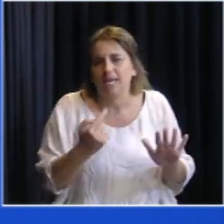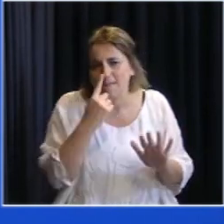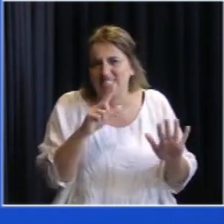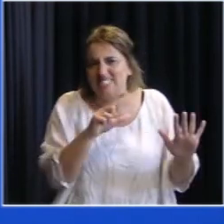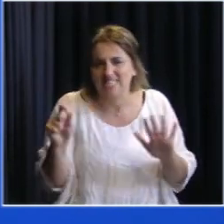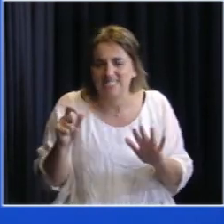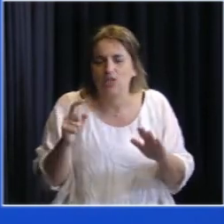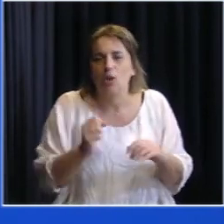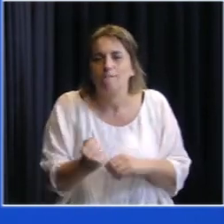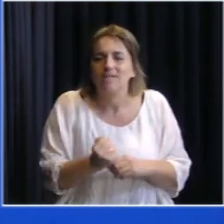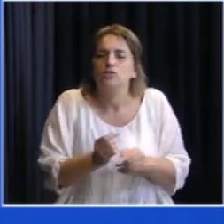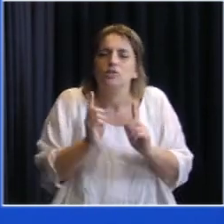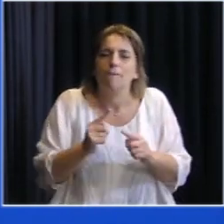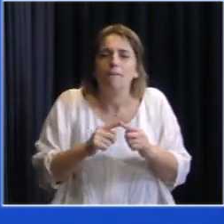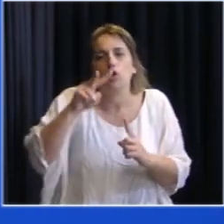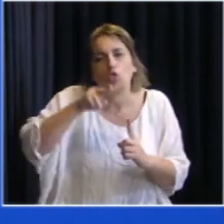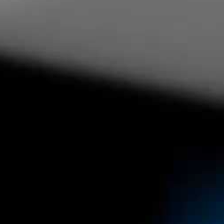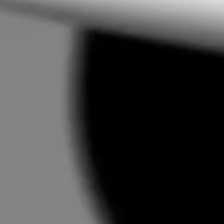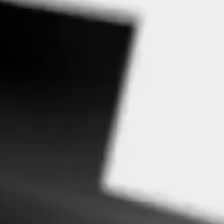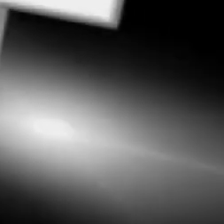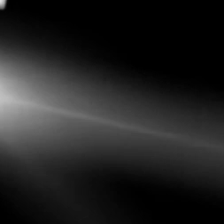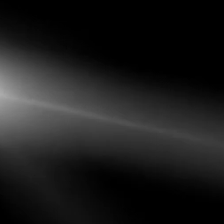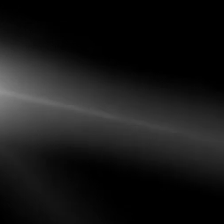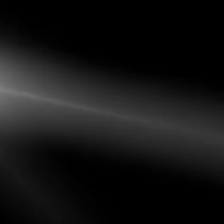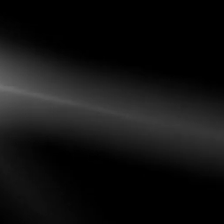pesos también por dos meses